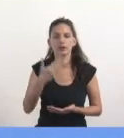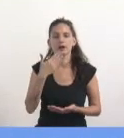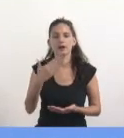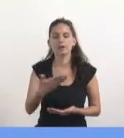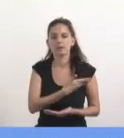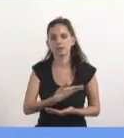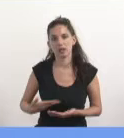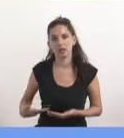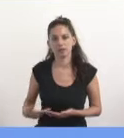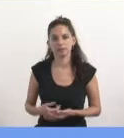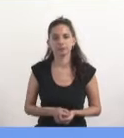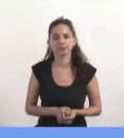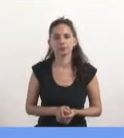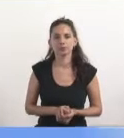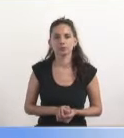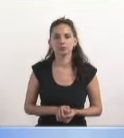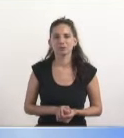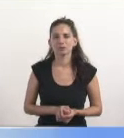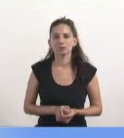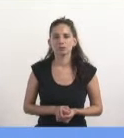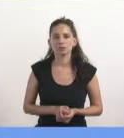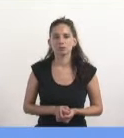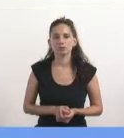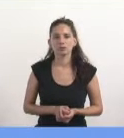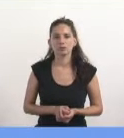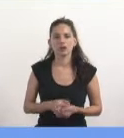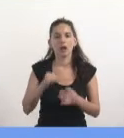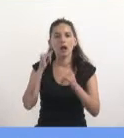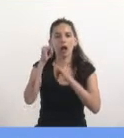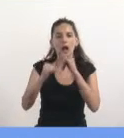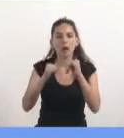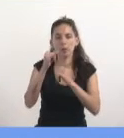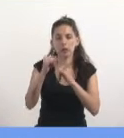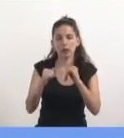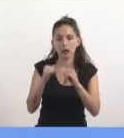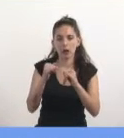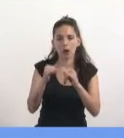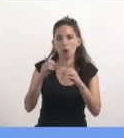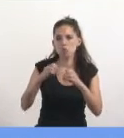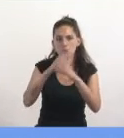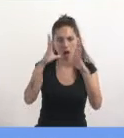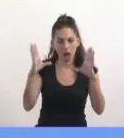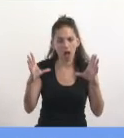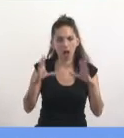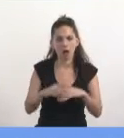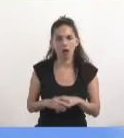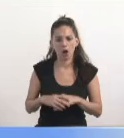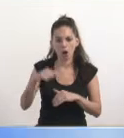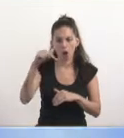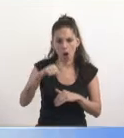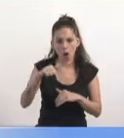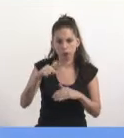presidente. Vea, han explicado a mi criterio muy bien esta